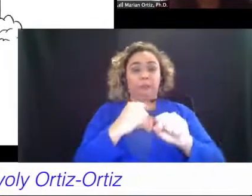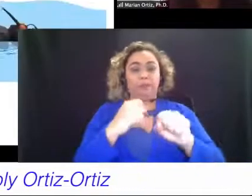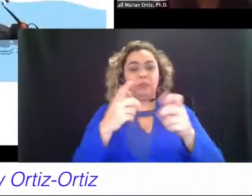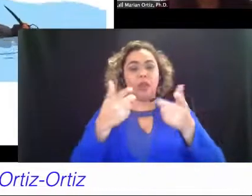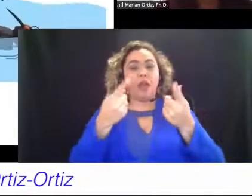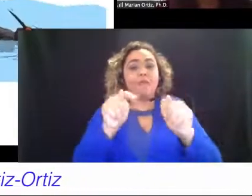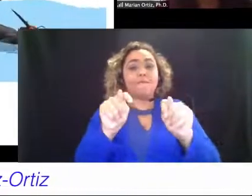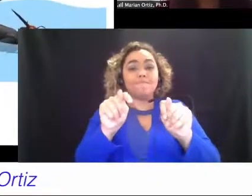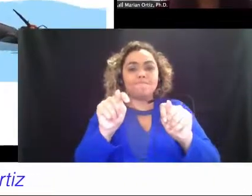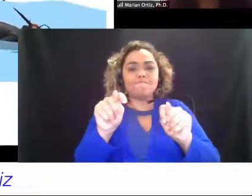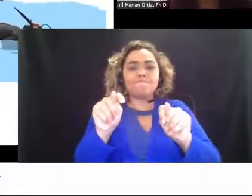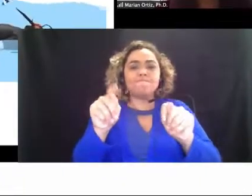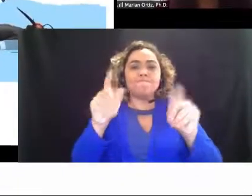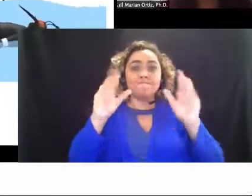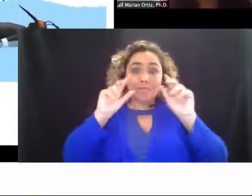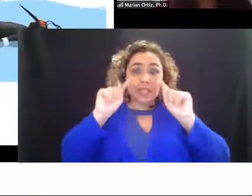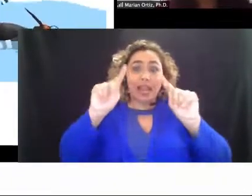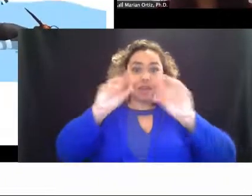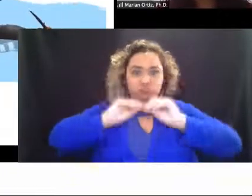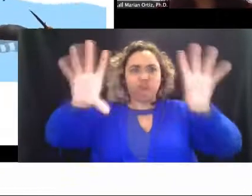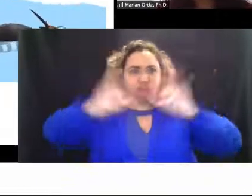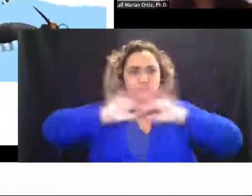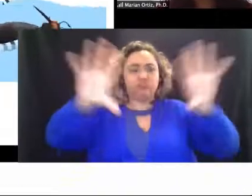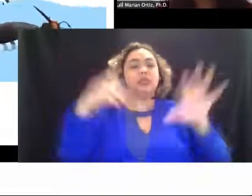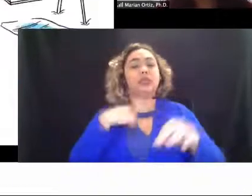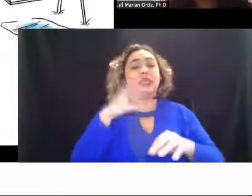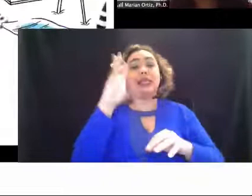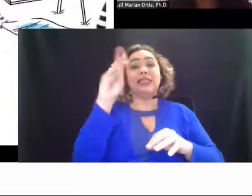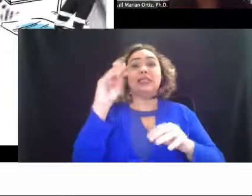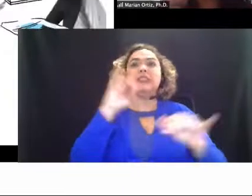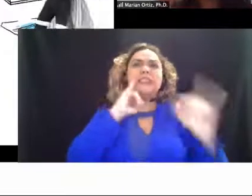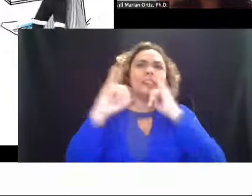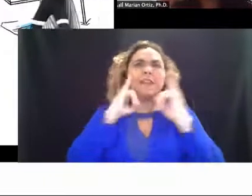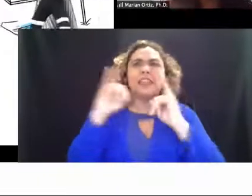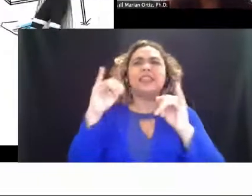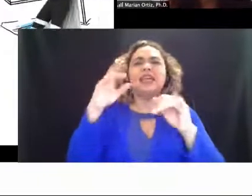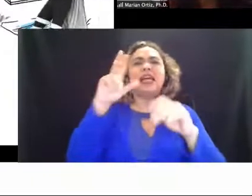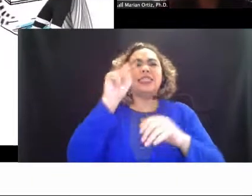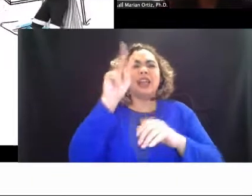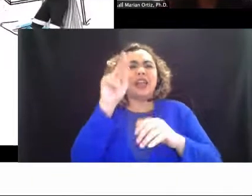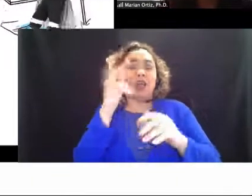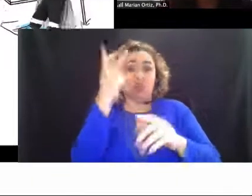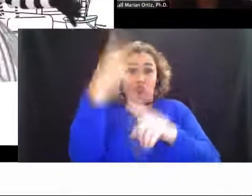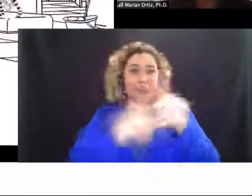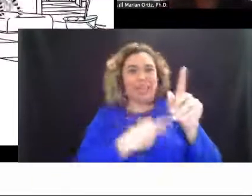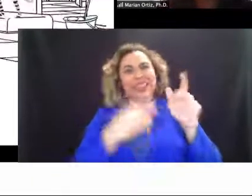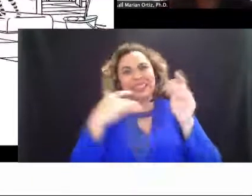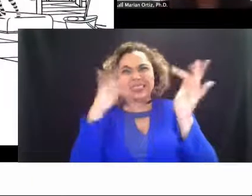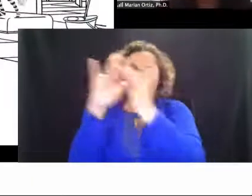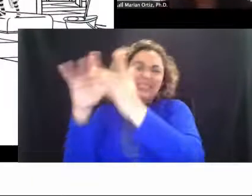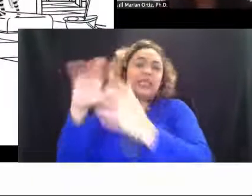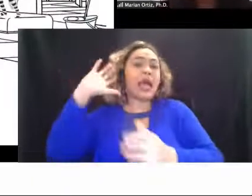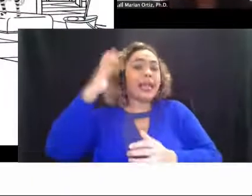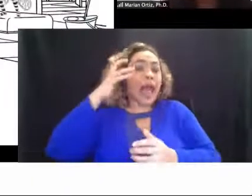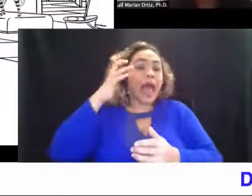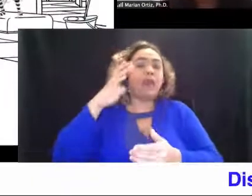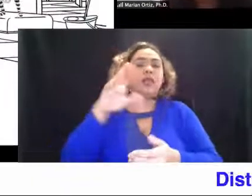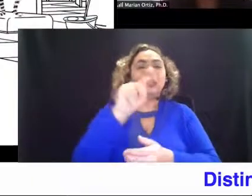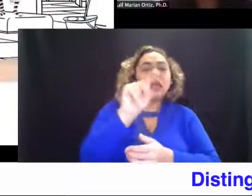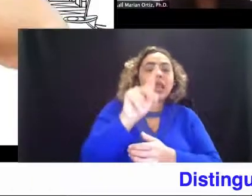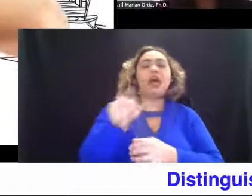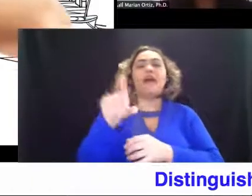de relaciones públicas, donde tuvimos más de 60 entrevistas en alrededor de 2 meses, en radio, televisión, redes